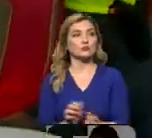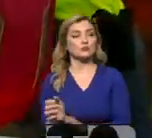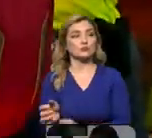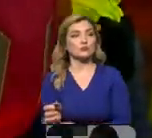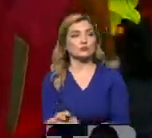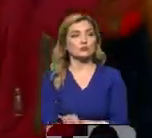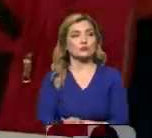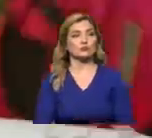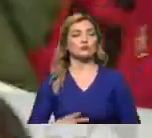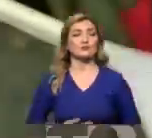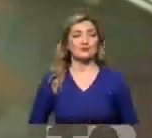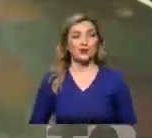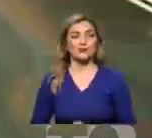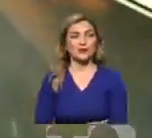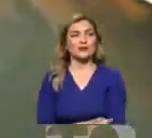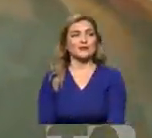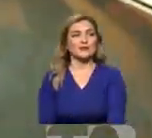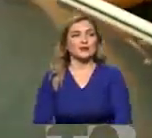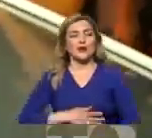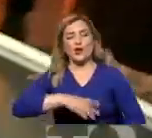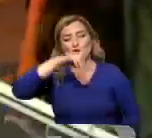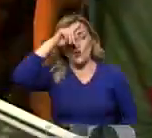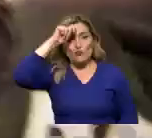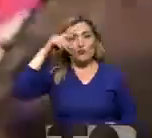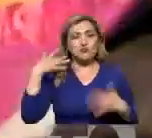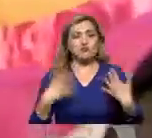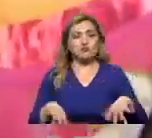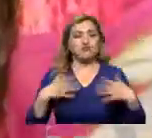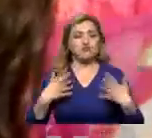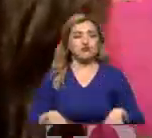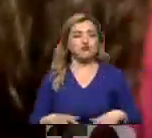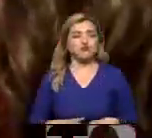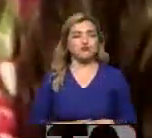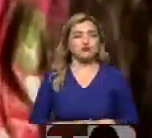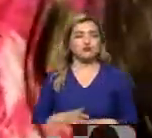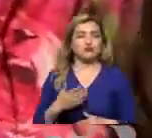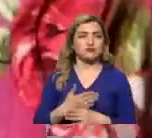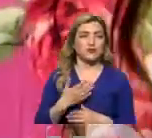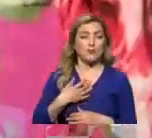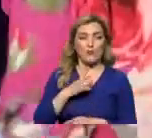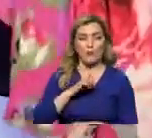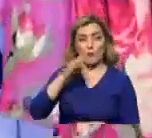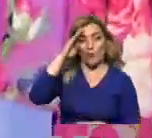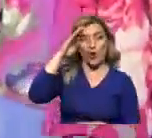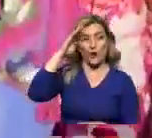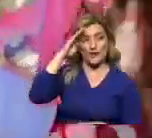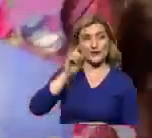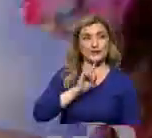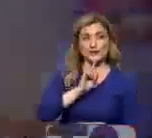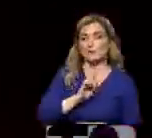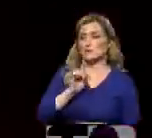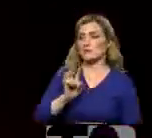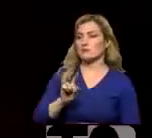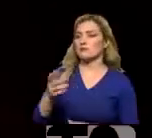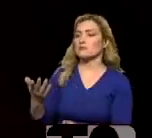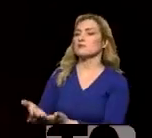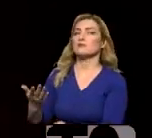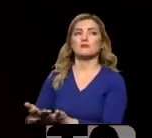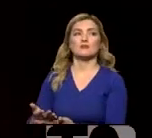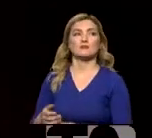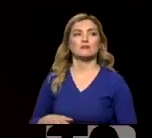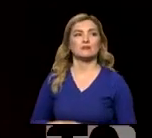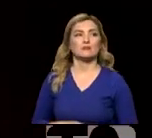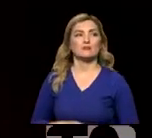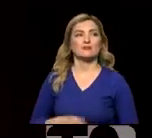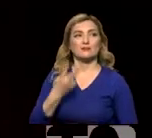o de ser constantemente extorsionados voladores de entre las calles guerrero valenzuela y francisco asegura esta vez los denunciaron con estas fotografías